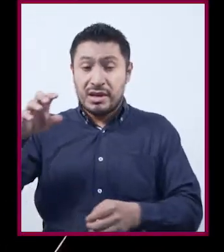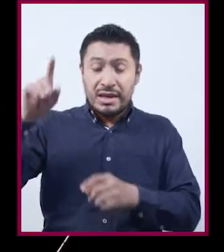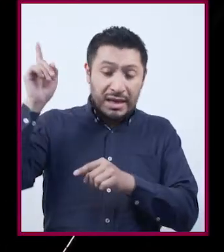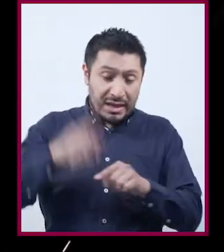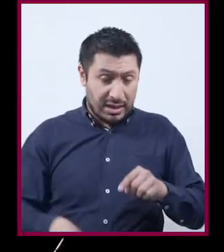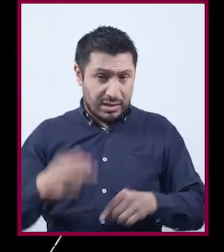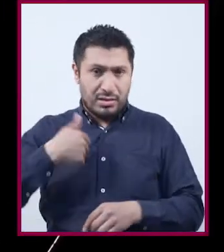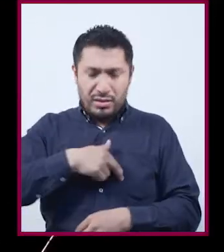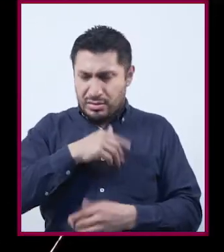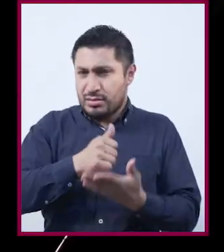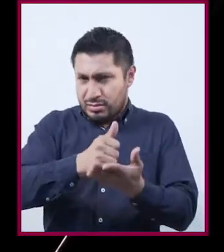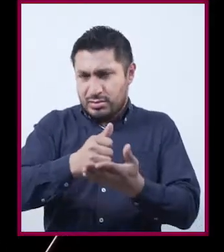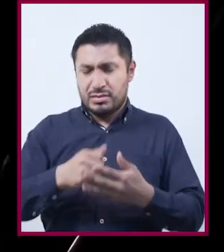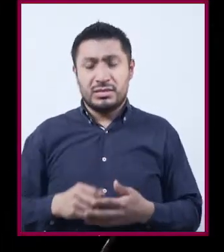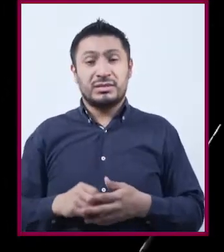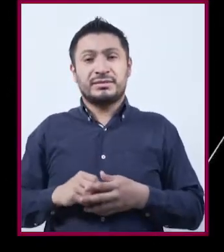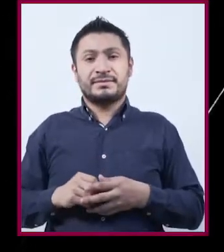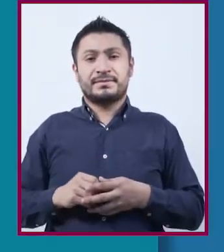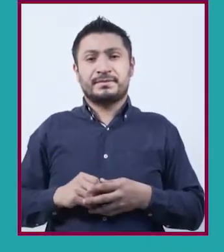casas.